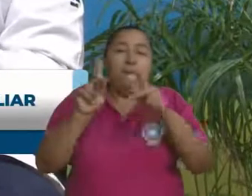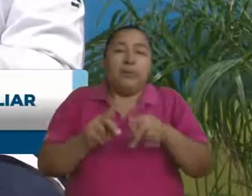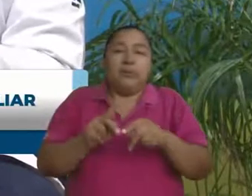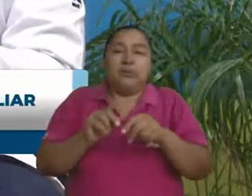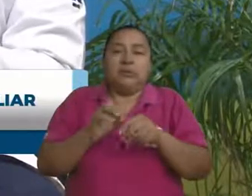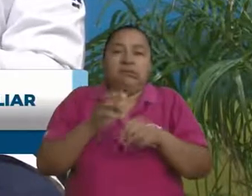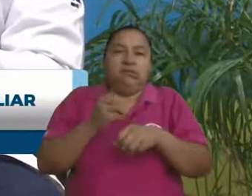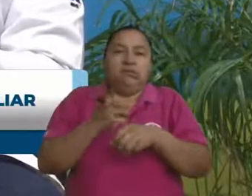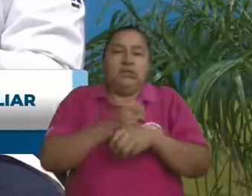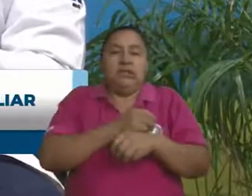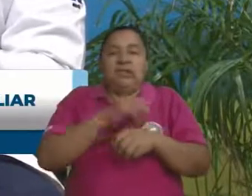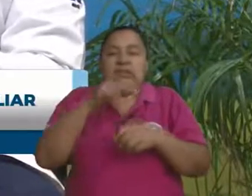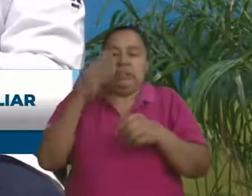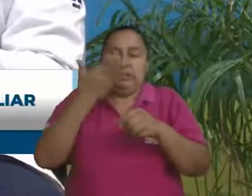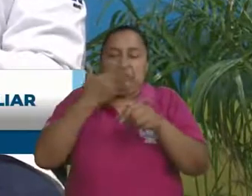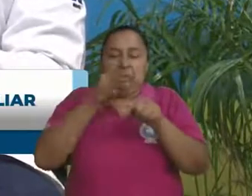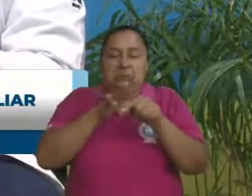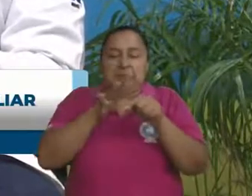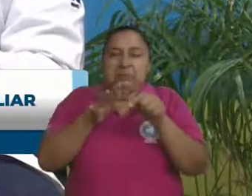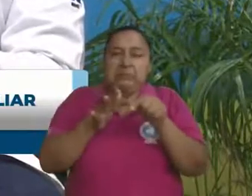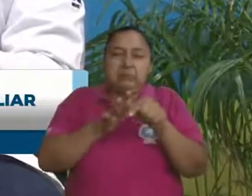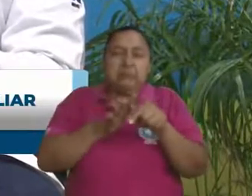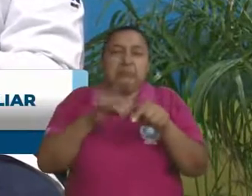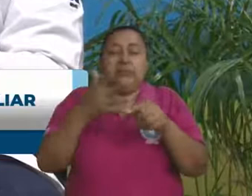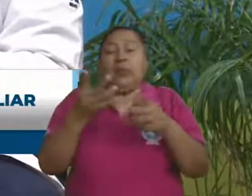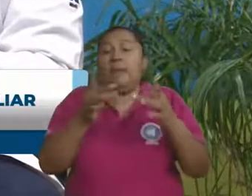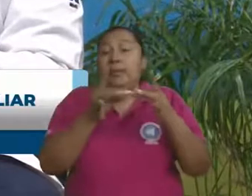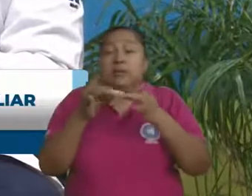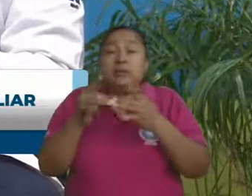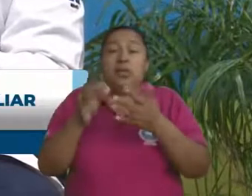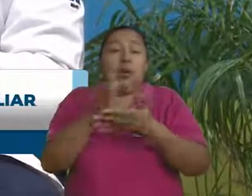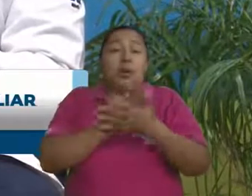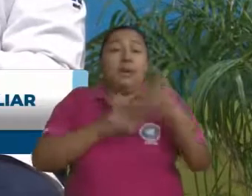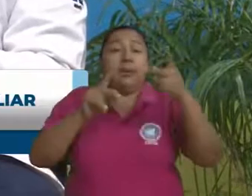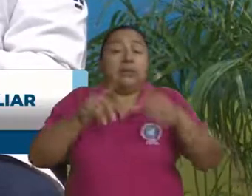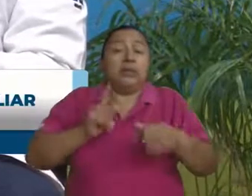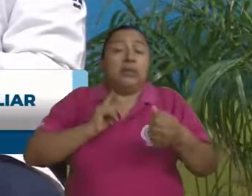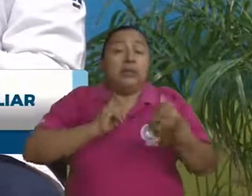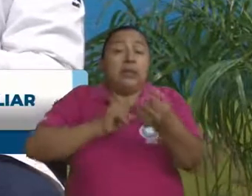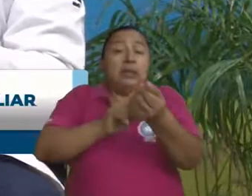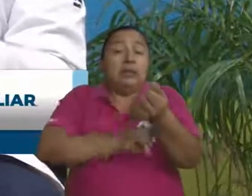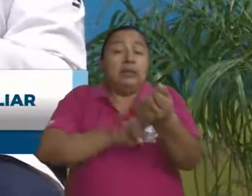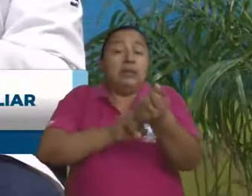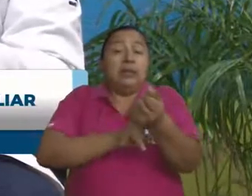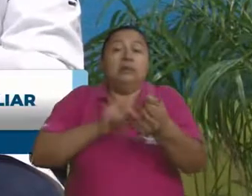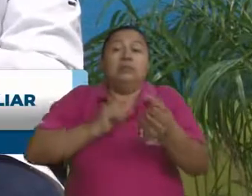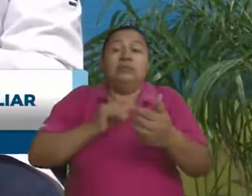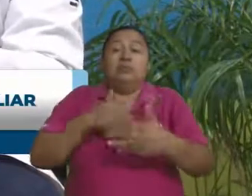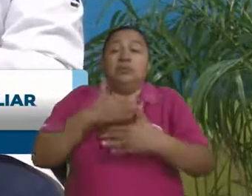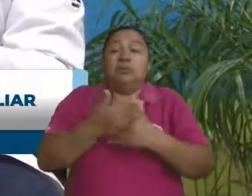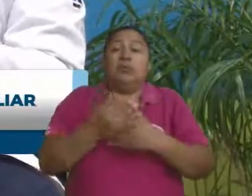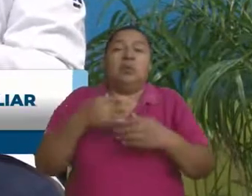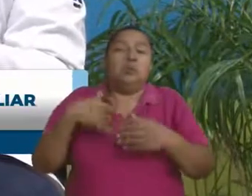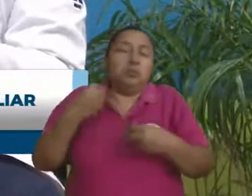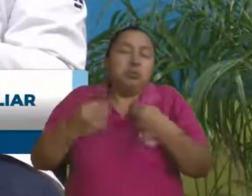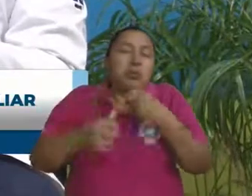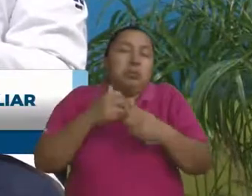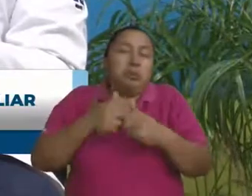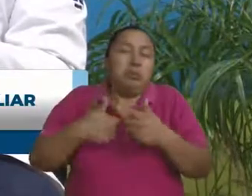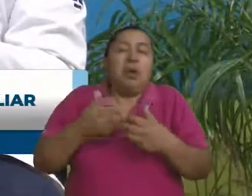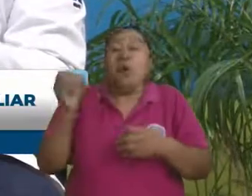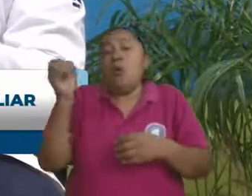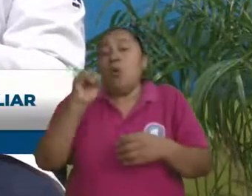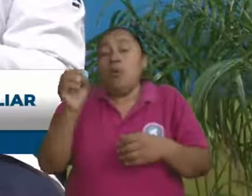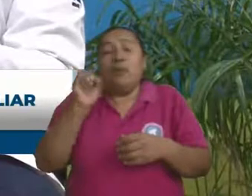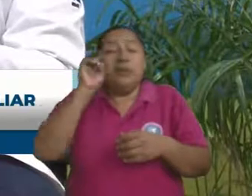gangrena o necrosis de las paredes de la vesícula biliar, sobre todo aquellos pacientes diabéticos que han cursado con colelitiasis por mucho tiempo o que